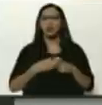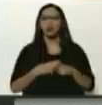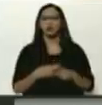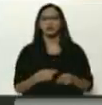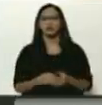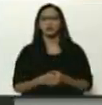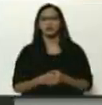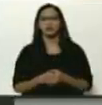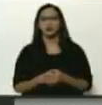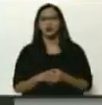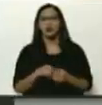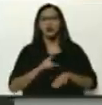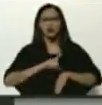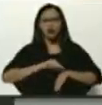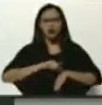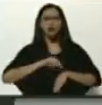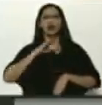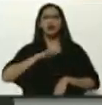En el retardo está el peligro.